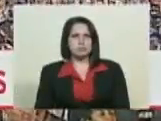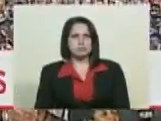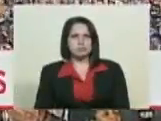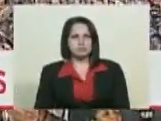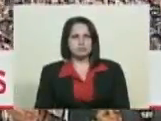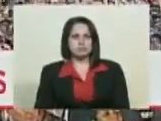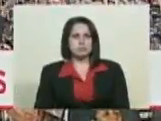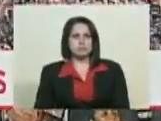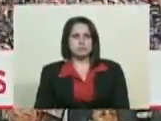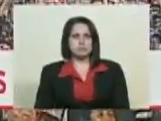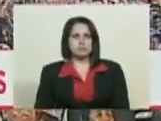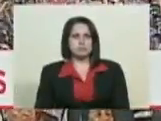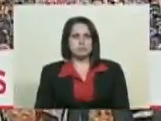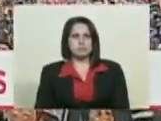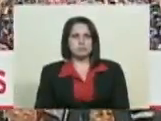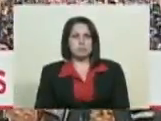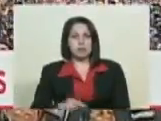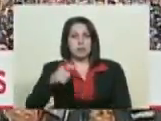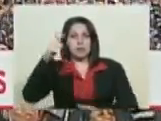Todos